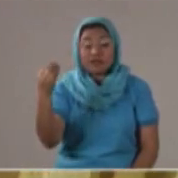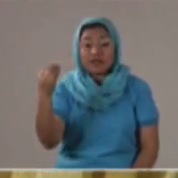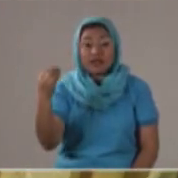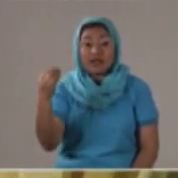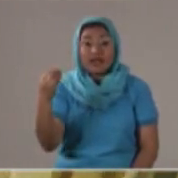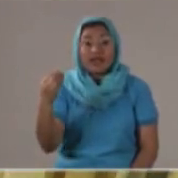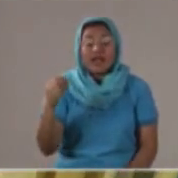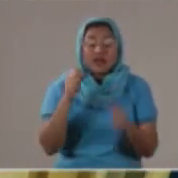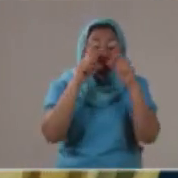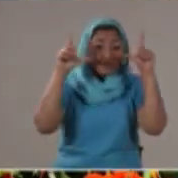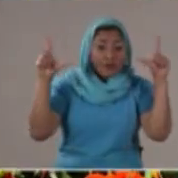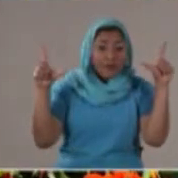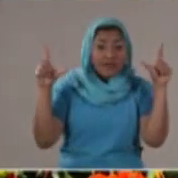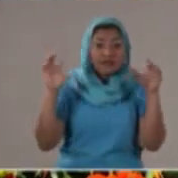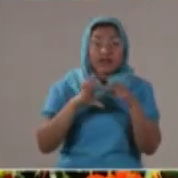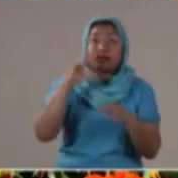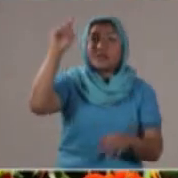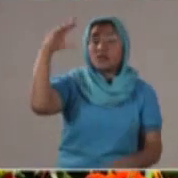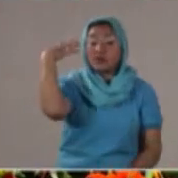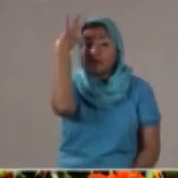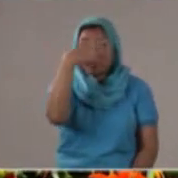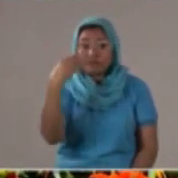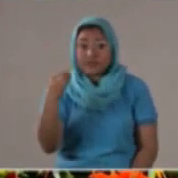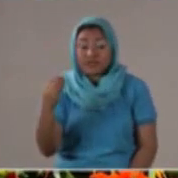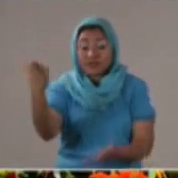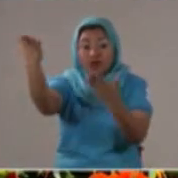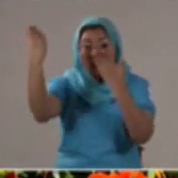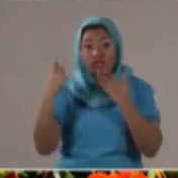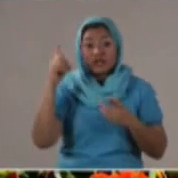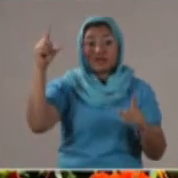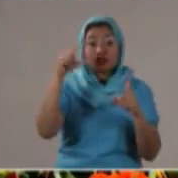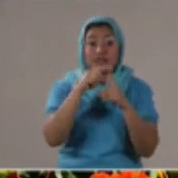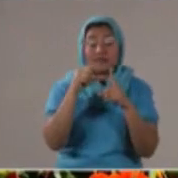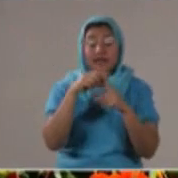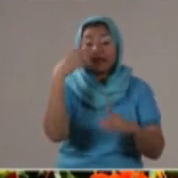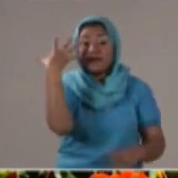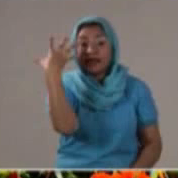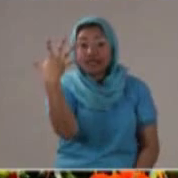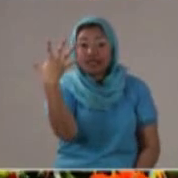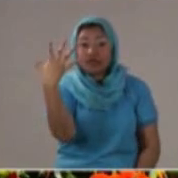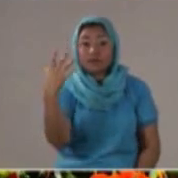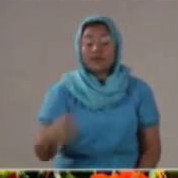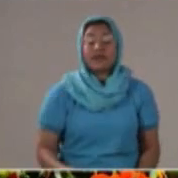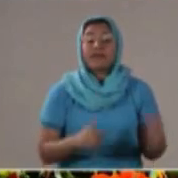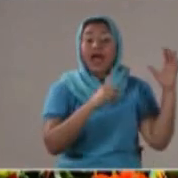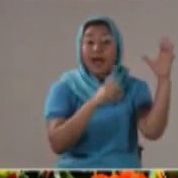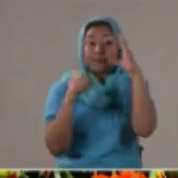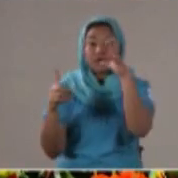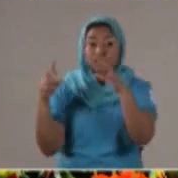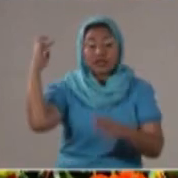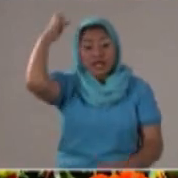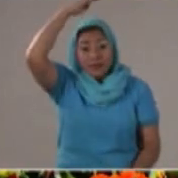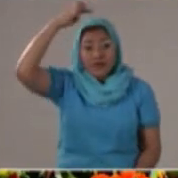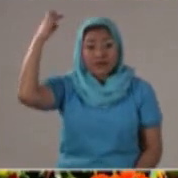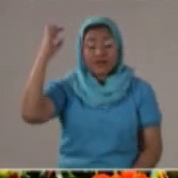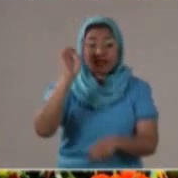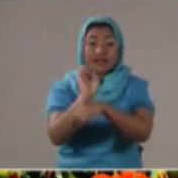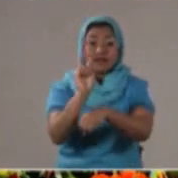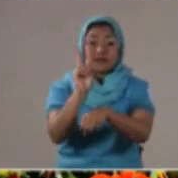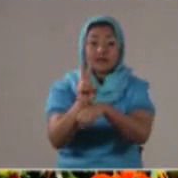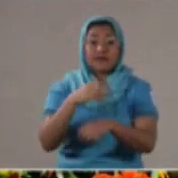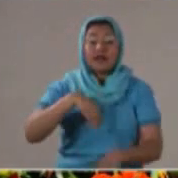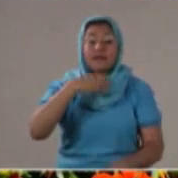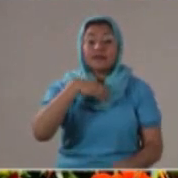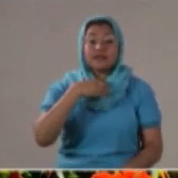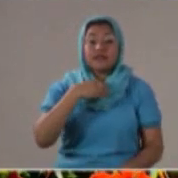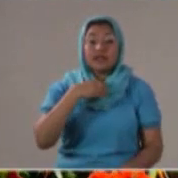impacto de tu espíritu. Danos una palabra pentagonal, apostólica, profética, evangelística,